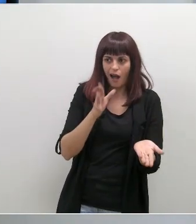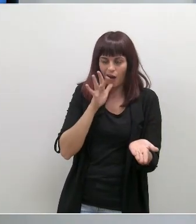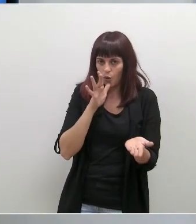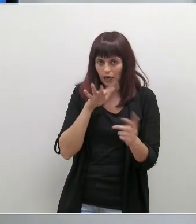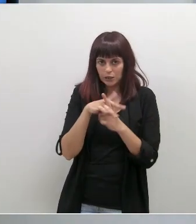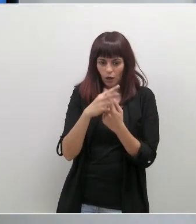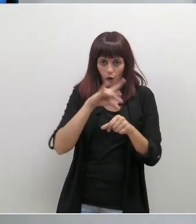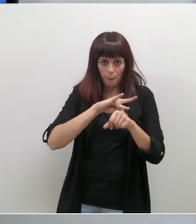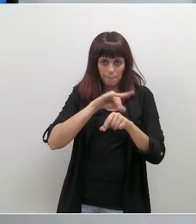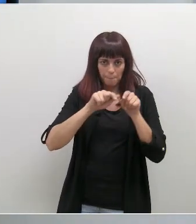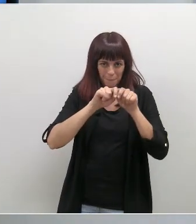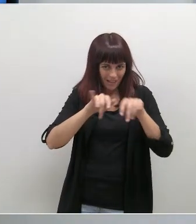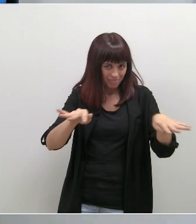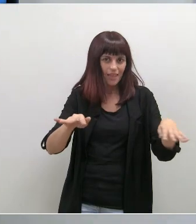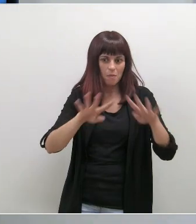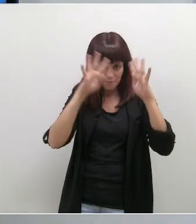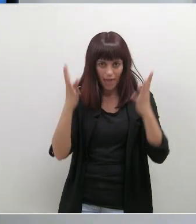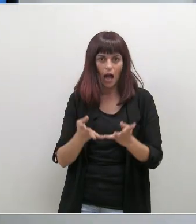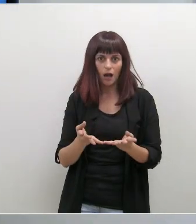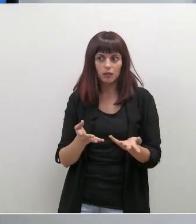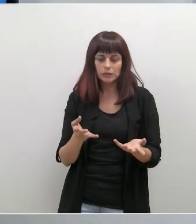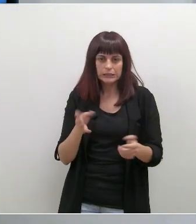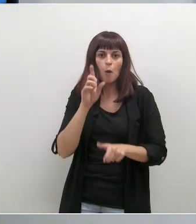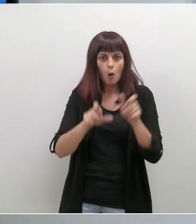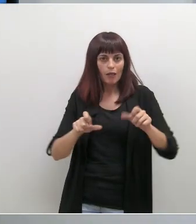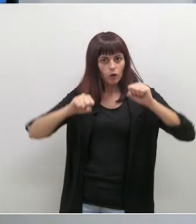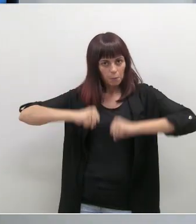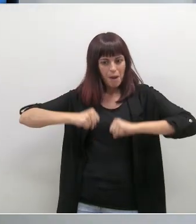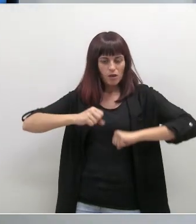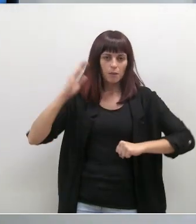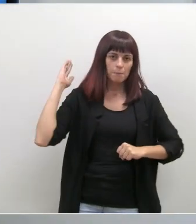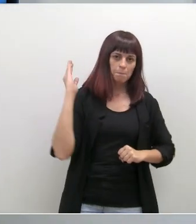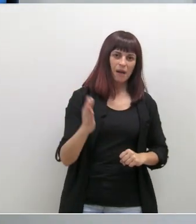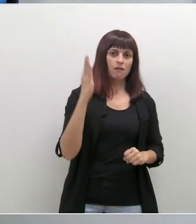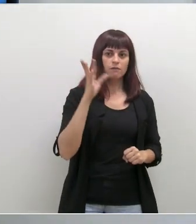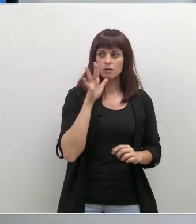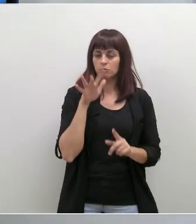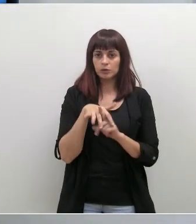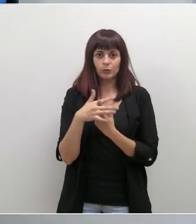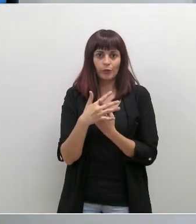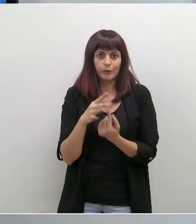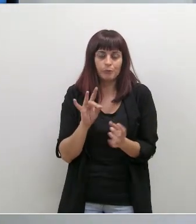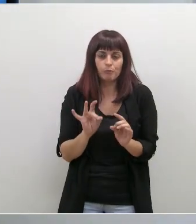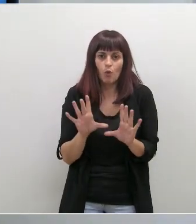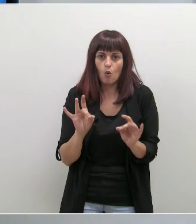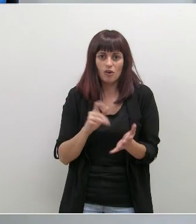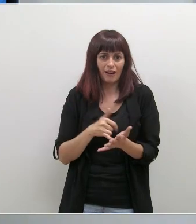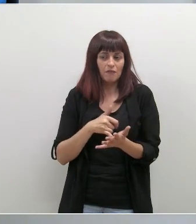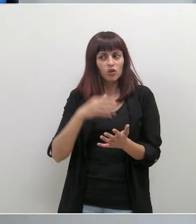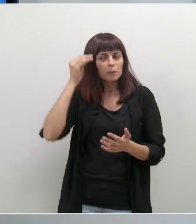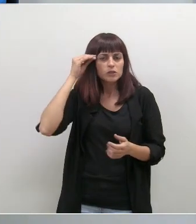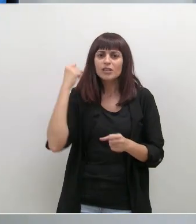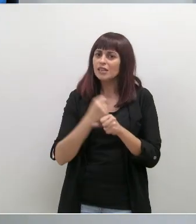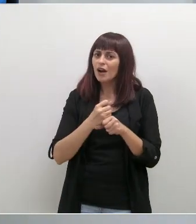pandemia, está afectando sobre todo a la población mayor y es una situación ahí muy vulnerable. Yo creo que se está trabajando bien, hay